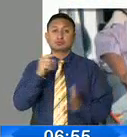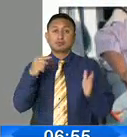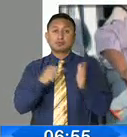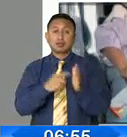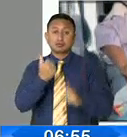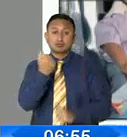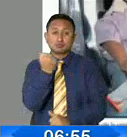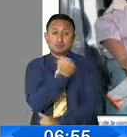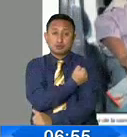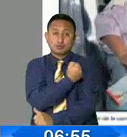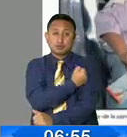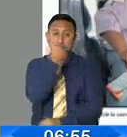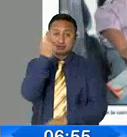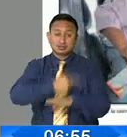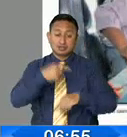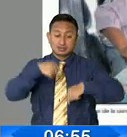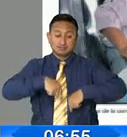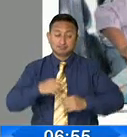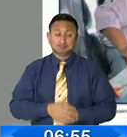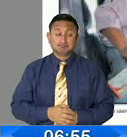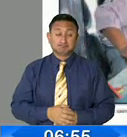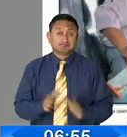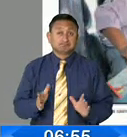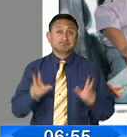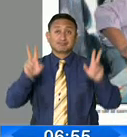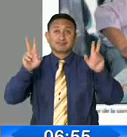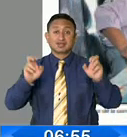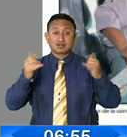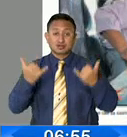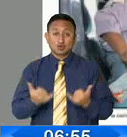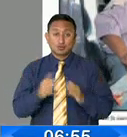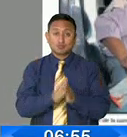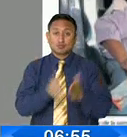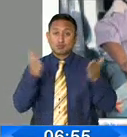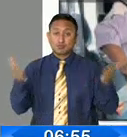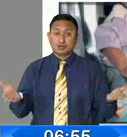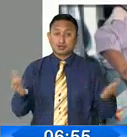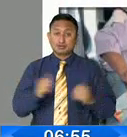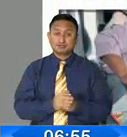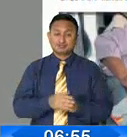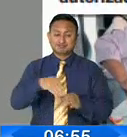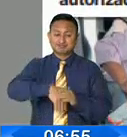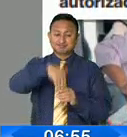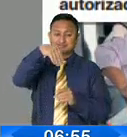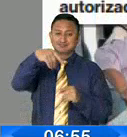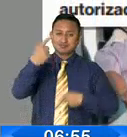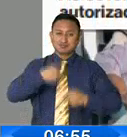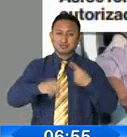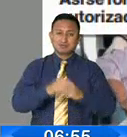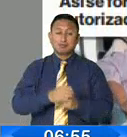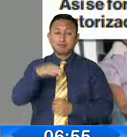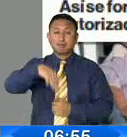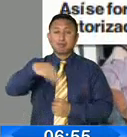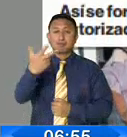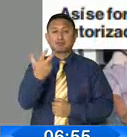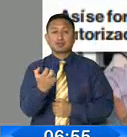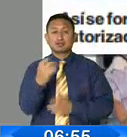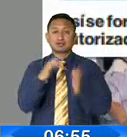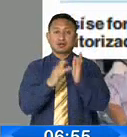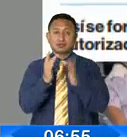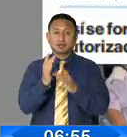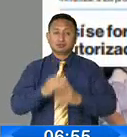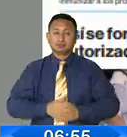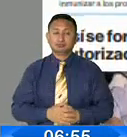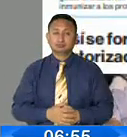meta de salud. Así, los títulos del diario El Comercio en su edición de este día, martes 13 de abril,